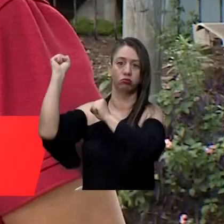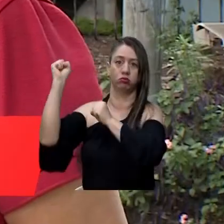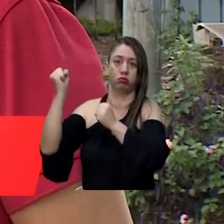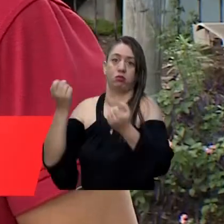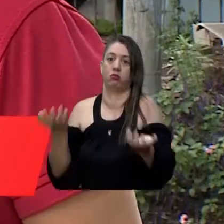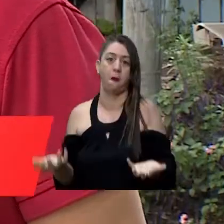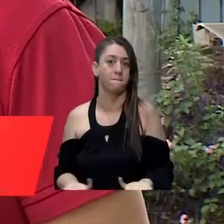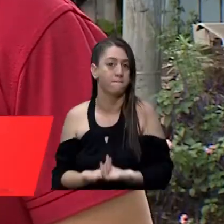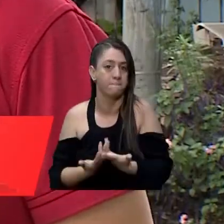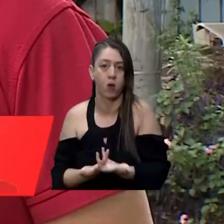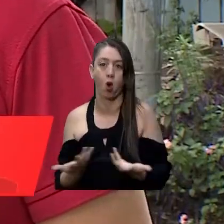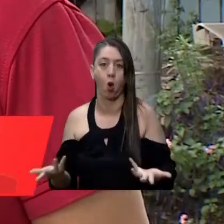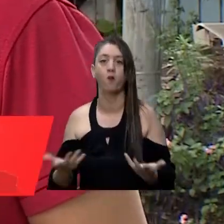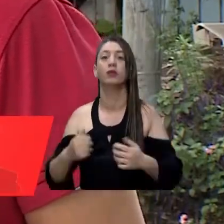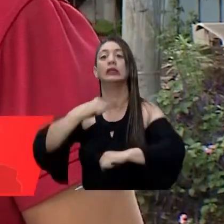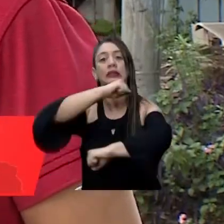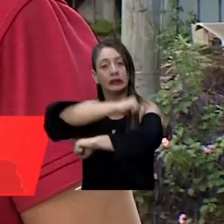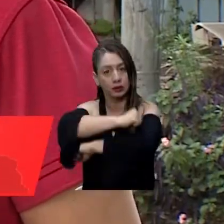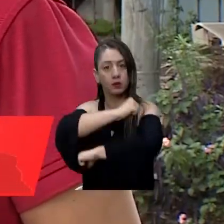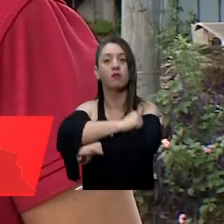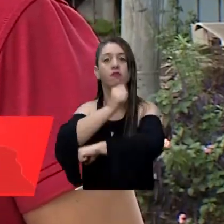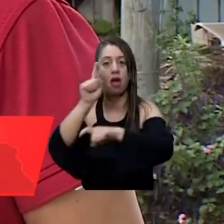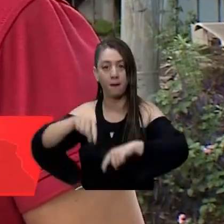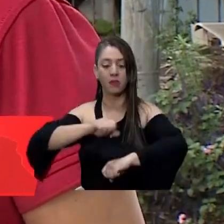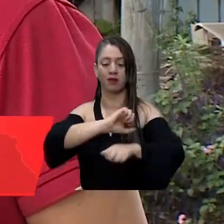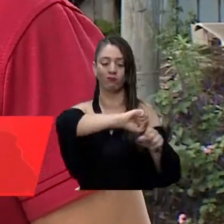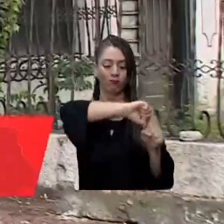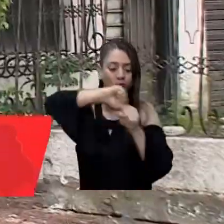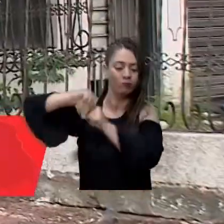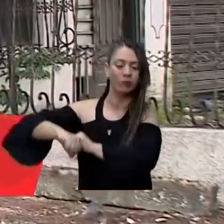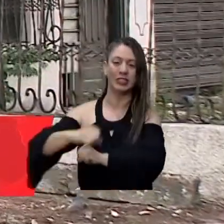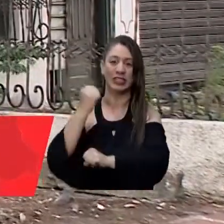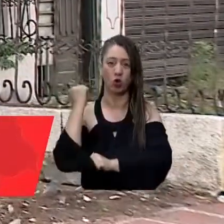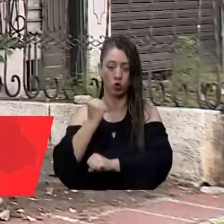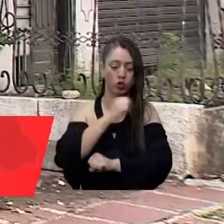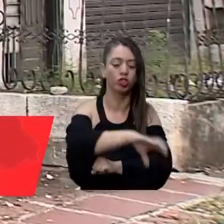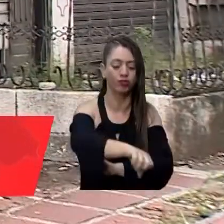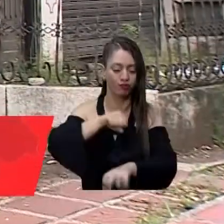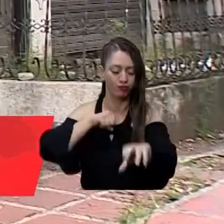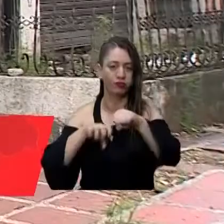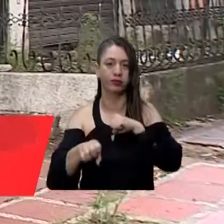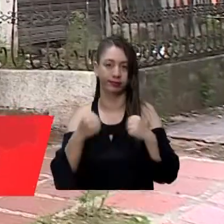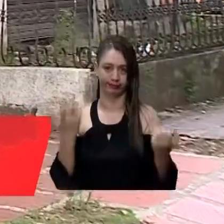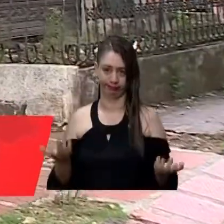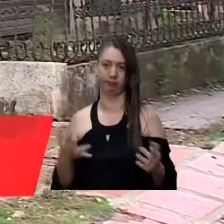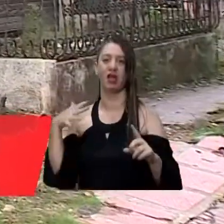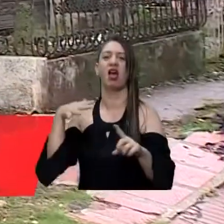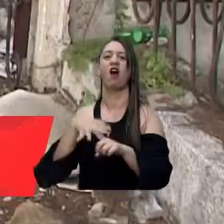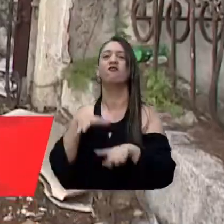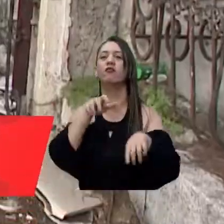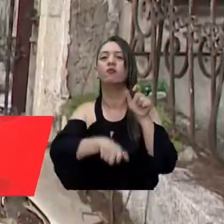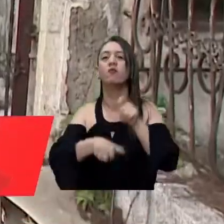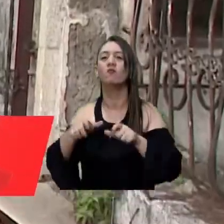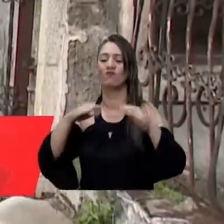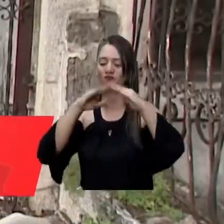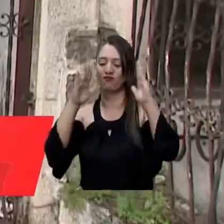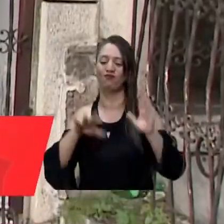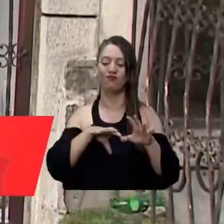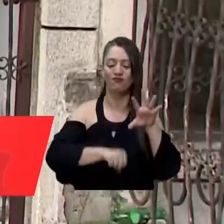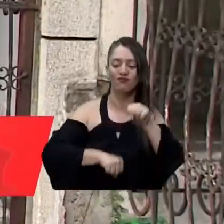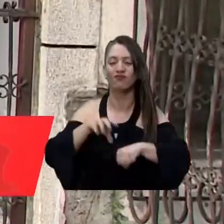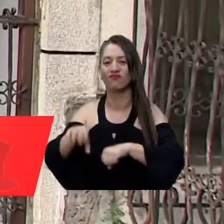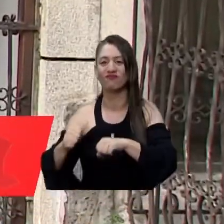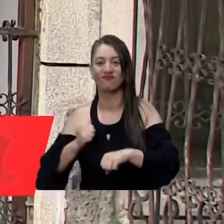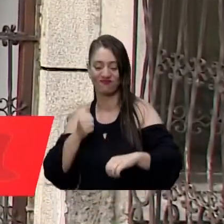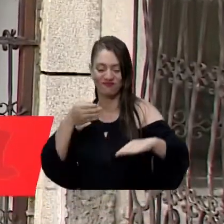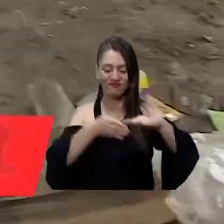llevaron. Por la ventana también nos abrieron y nos sacaron los cuchillos. Además, la invasión de propiedades es una problemática que se